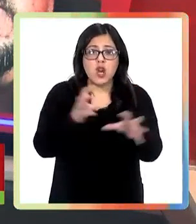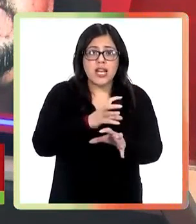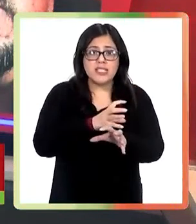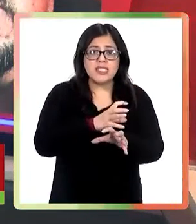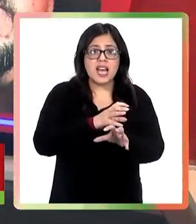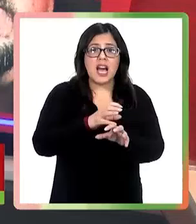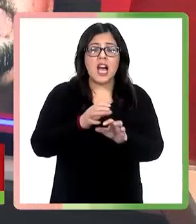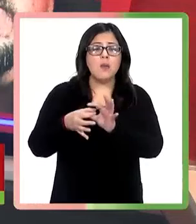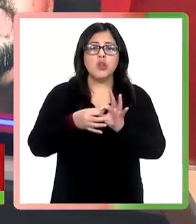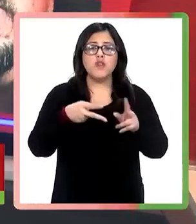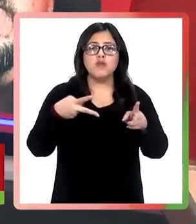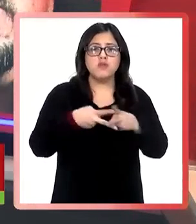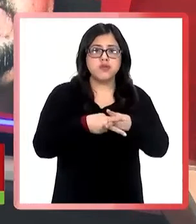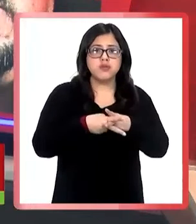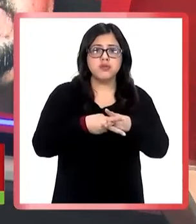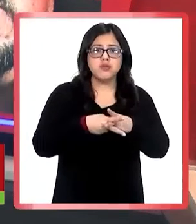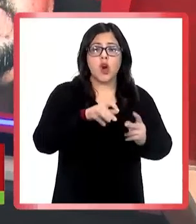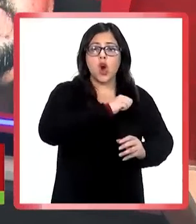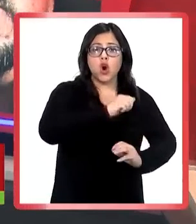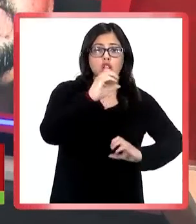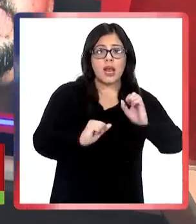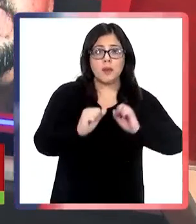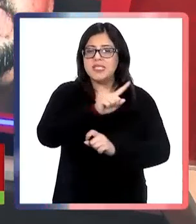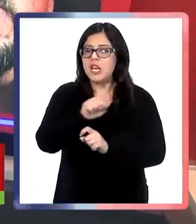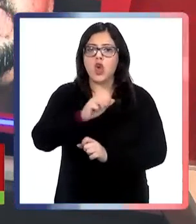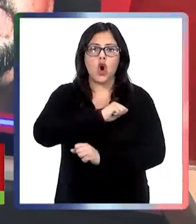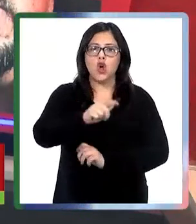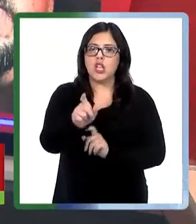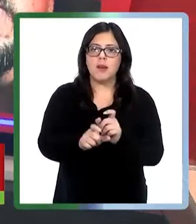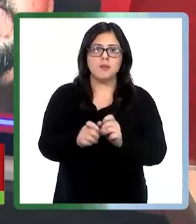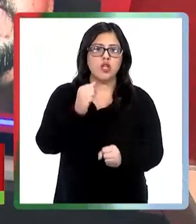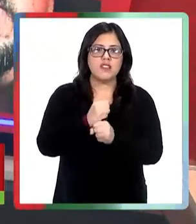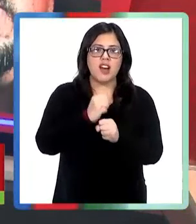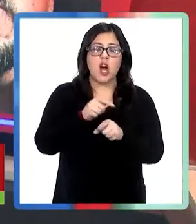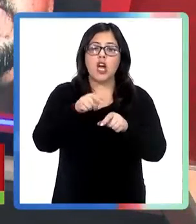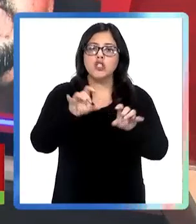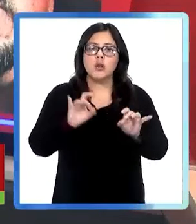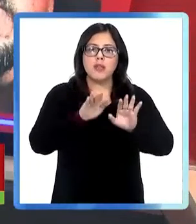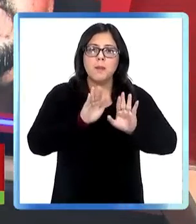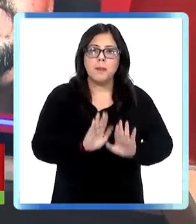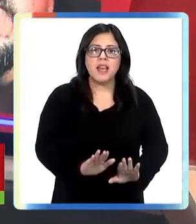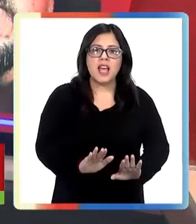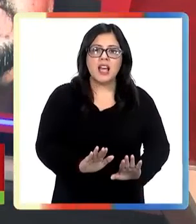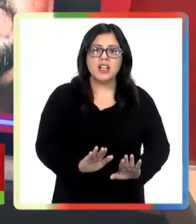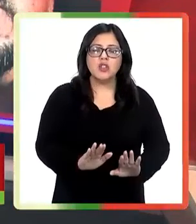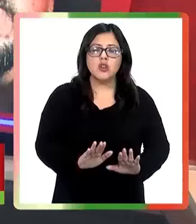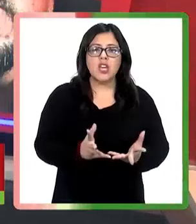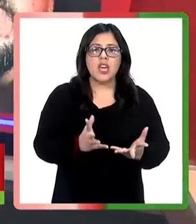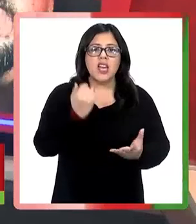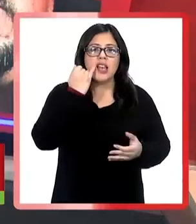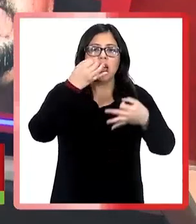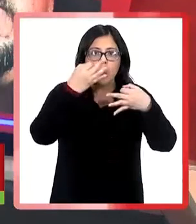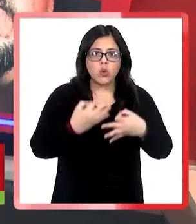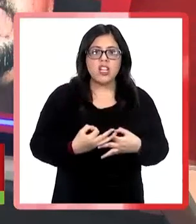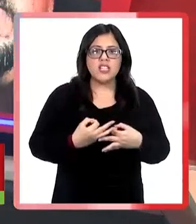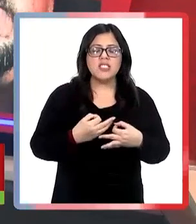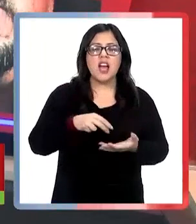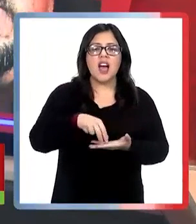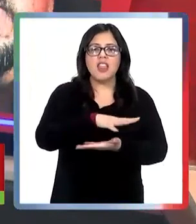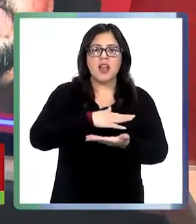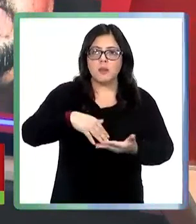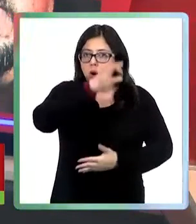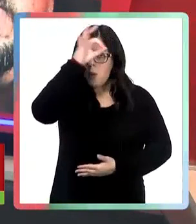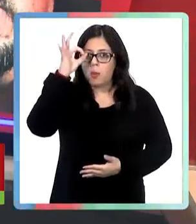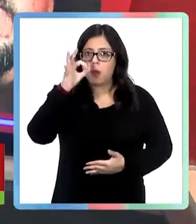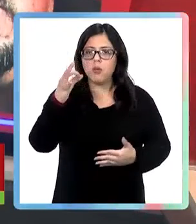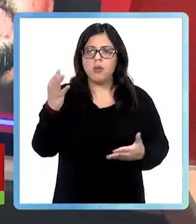el sabotaje y contra las empresas, no contra los trabajadores. Dijo que el objetivo es frenar la devastación y tanta injusticia hacia el